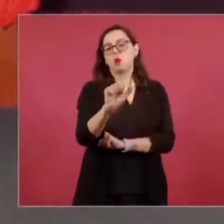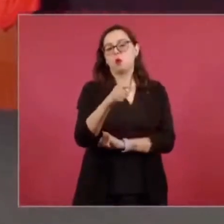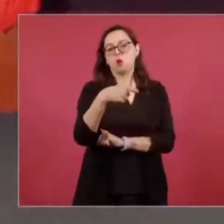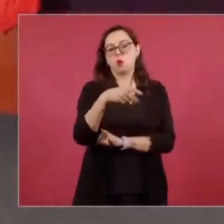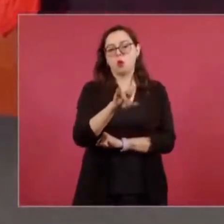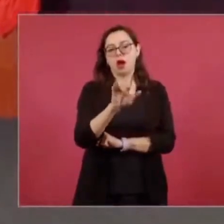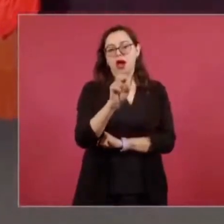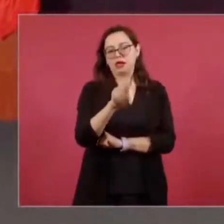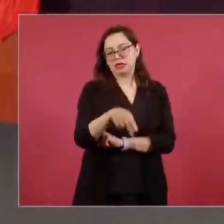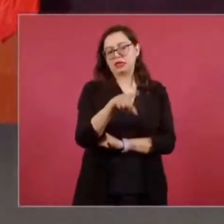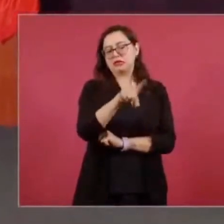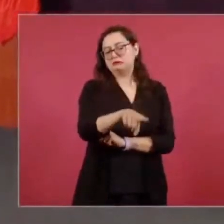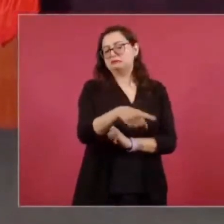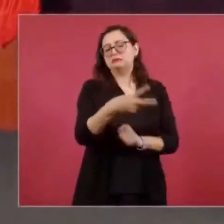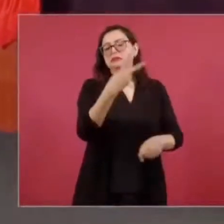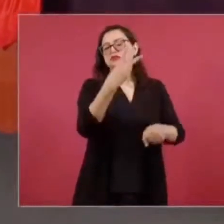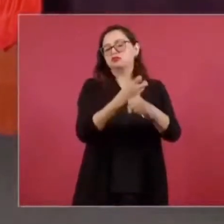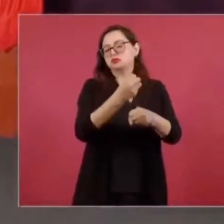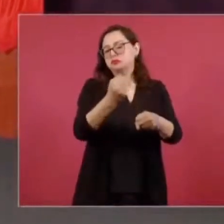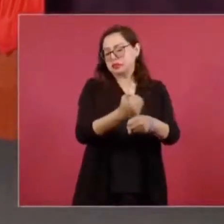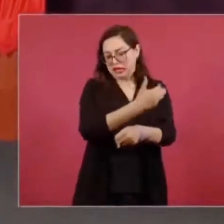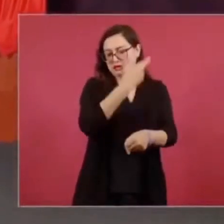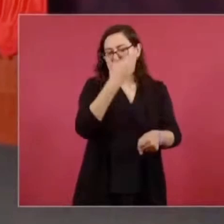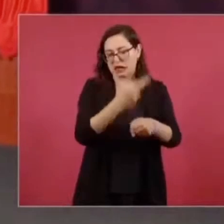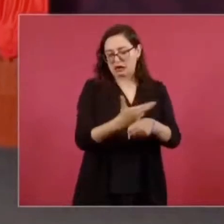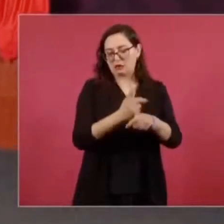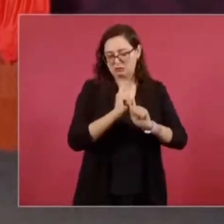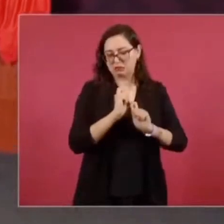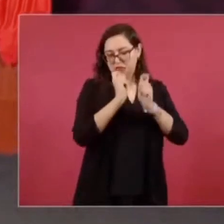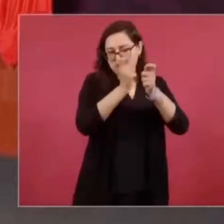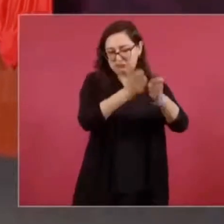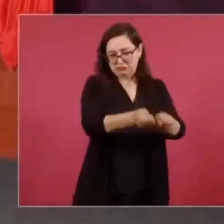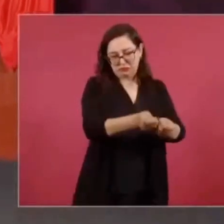de viceministro o subsecretario,